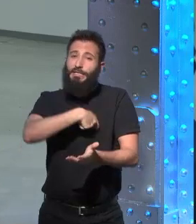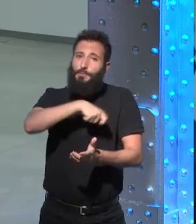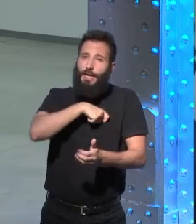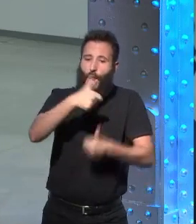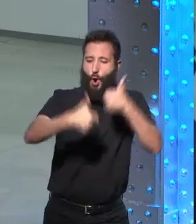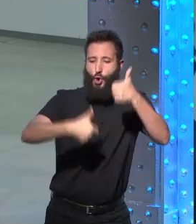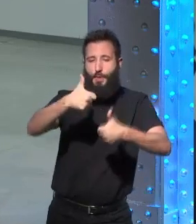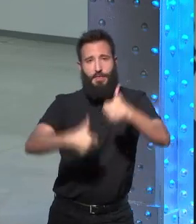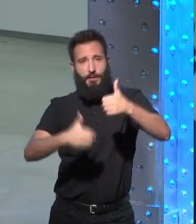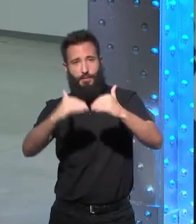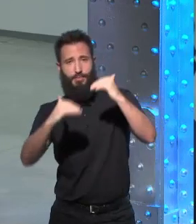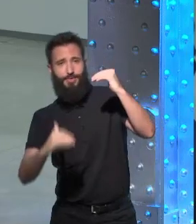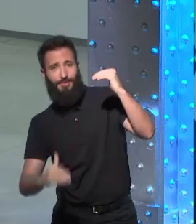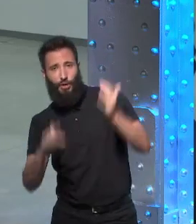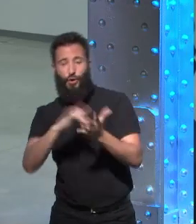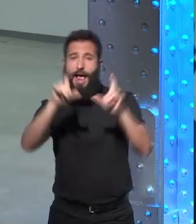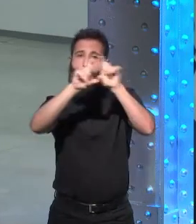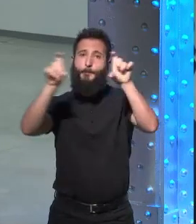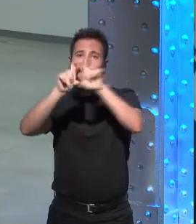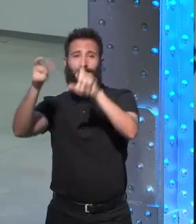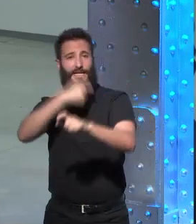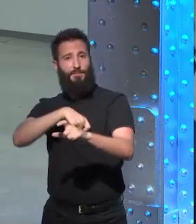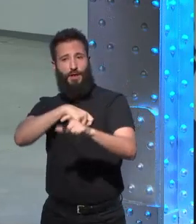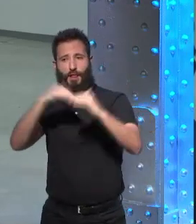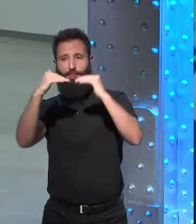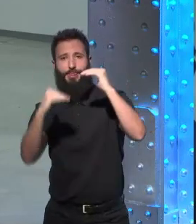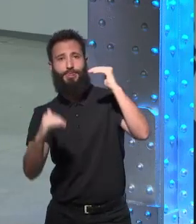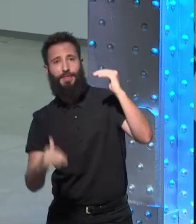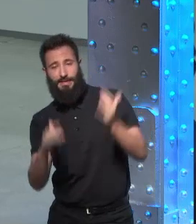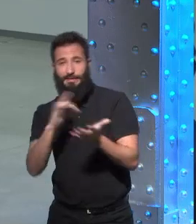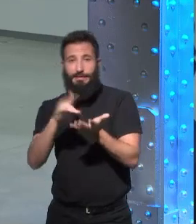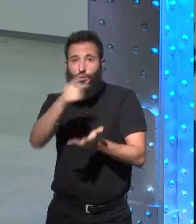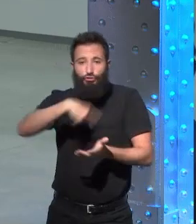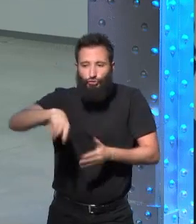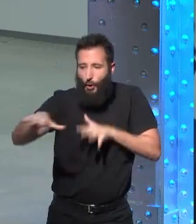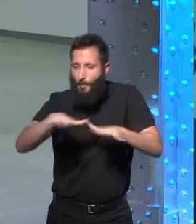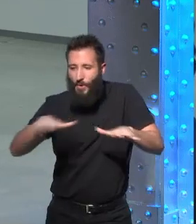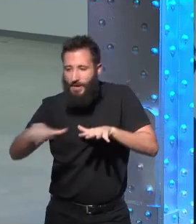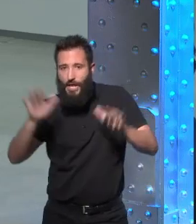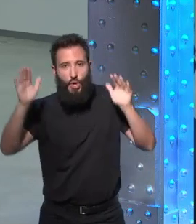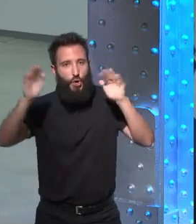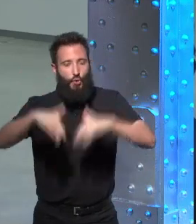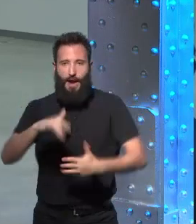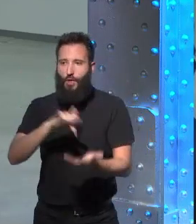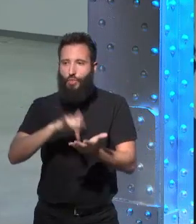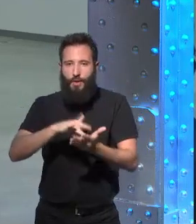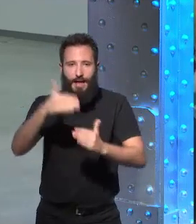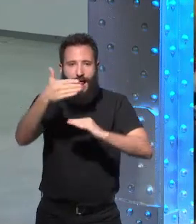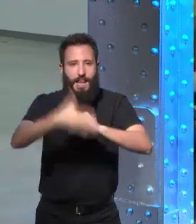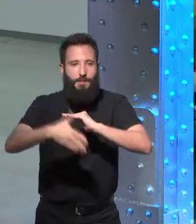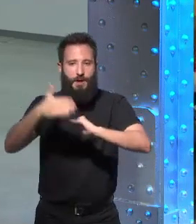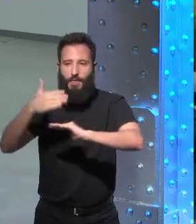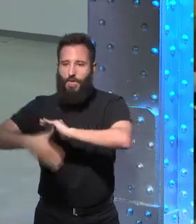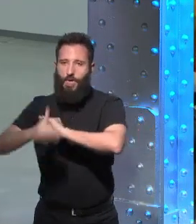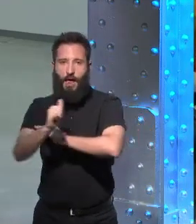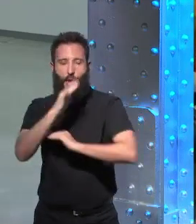si las empresas españolas pierden competitividad, si no somos proactivos, si nos limitamos a utilizar y